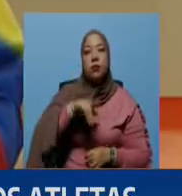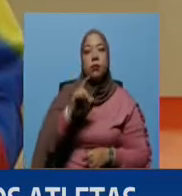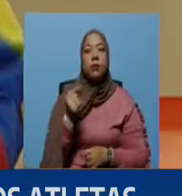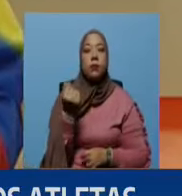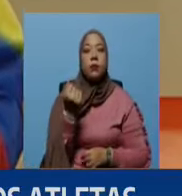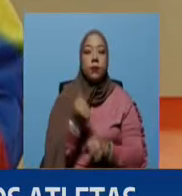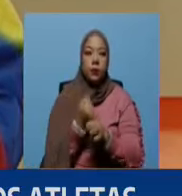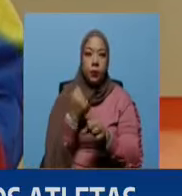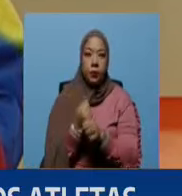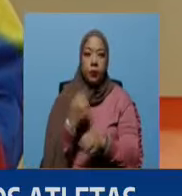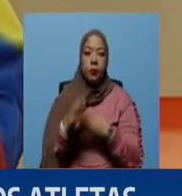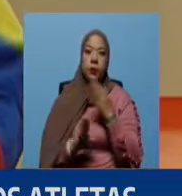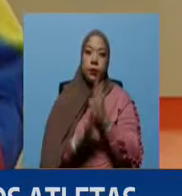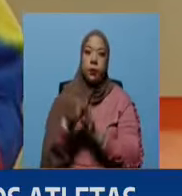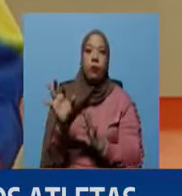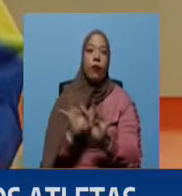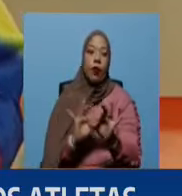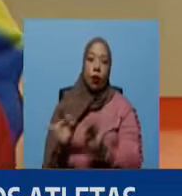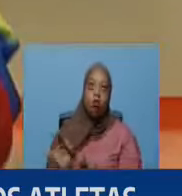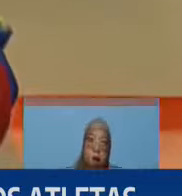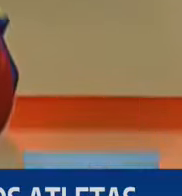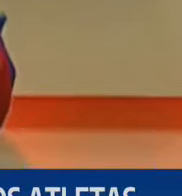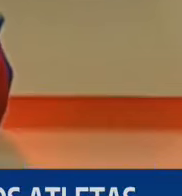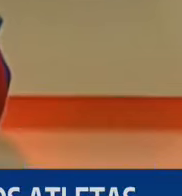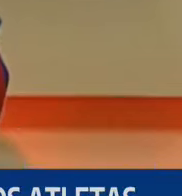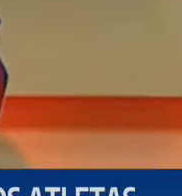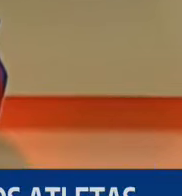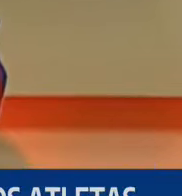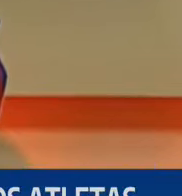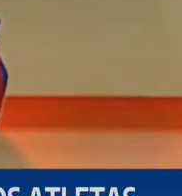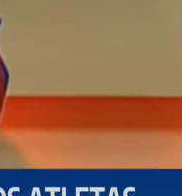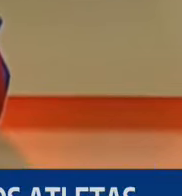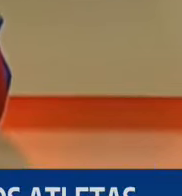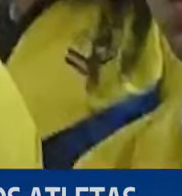incrementar la preparación